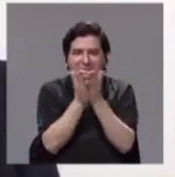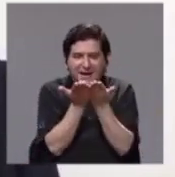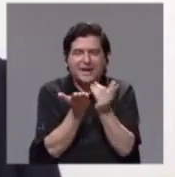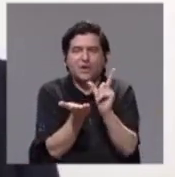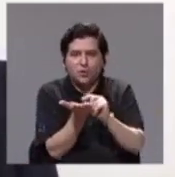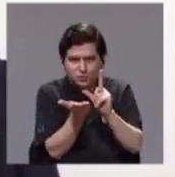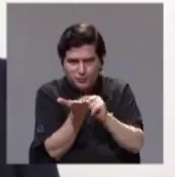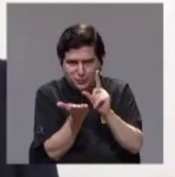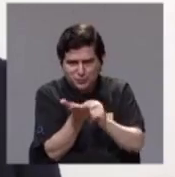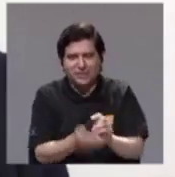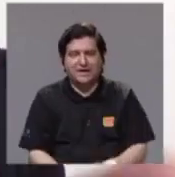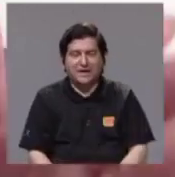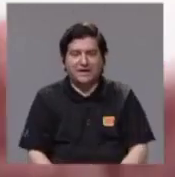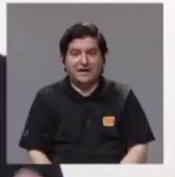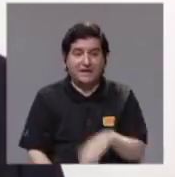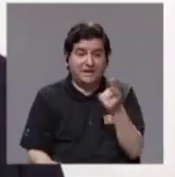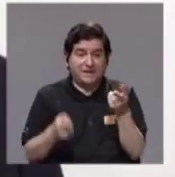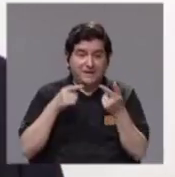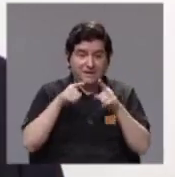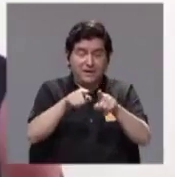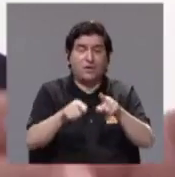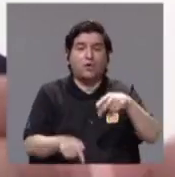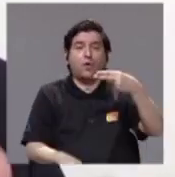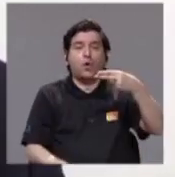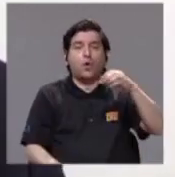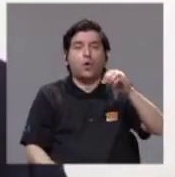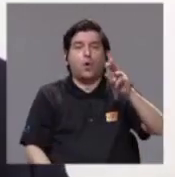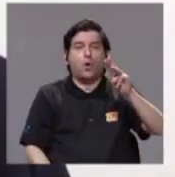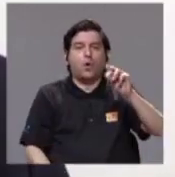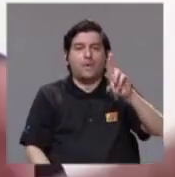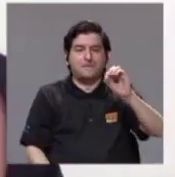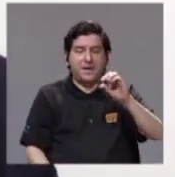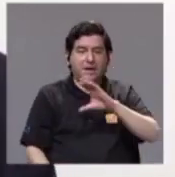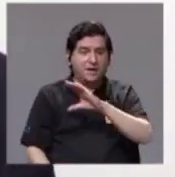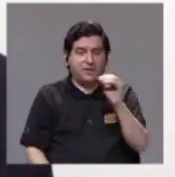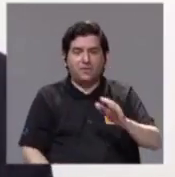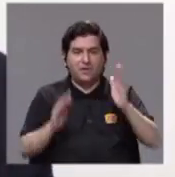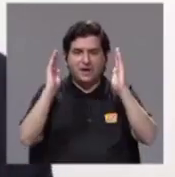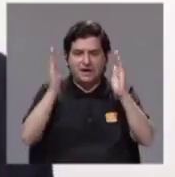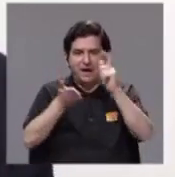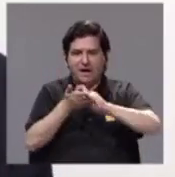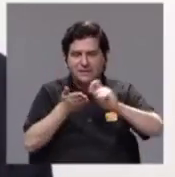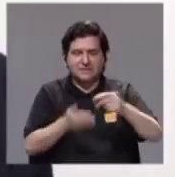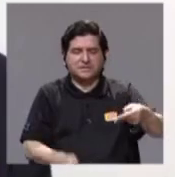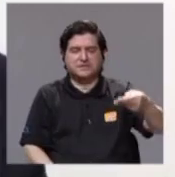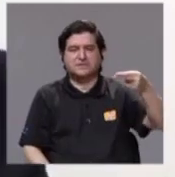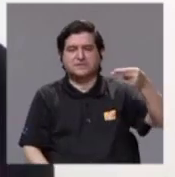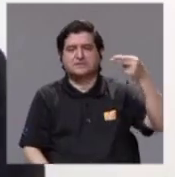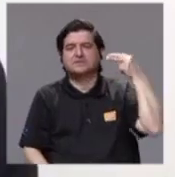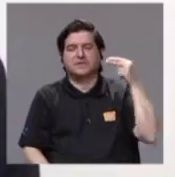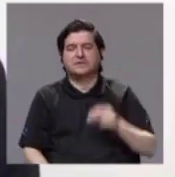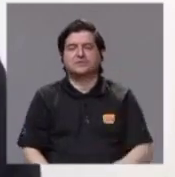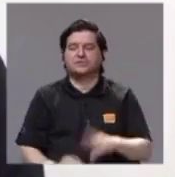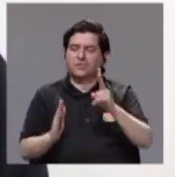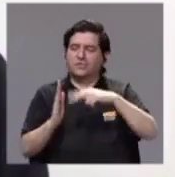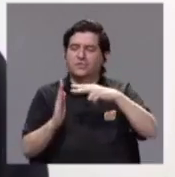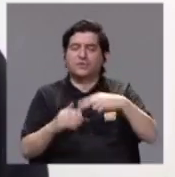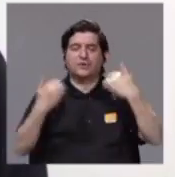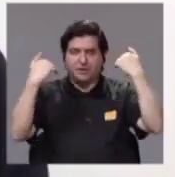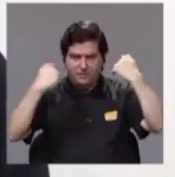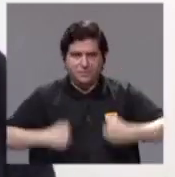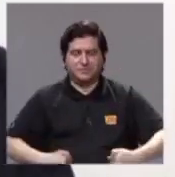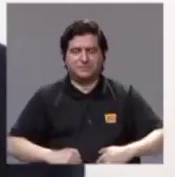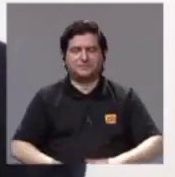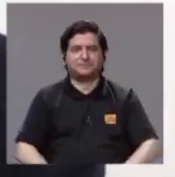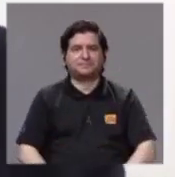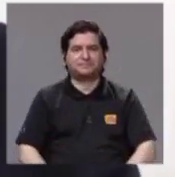primeros libros publicados al lado de Homero y de los grandes escritores de la historia de